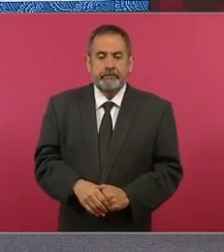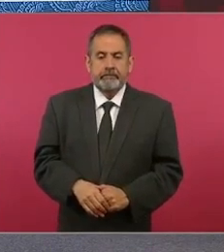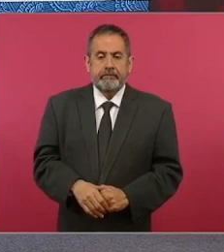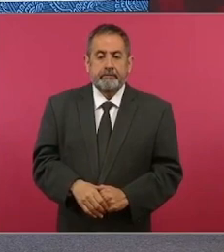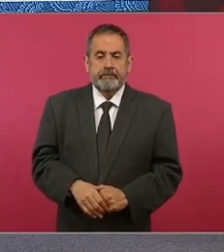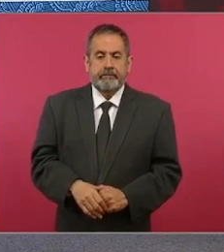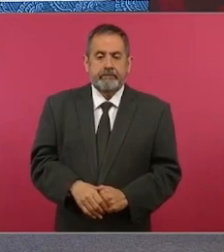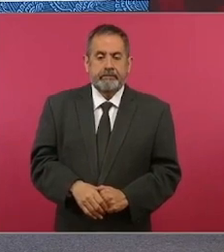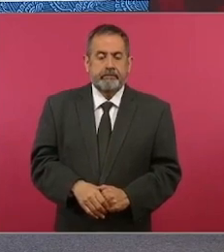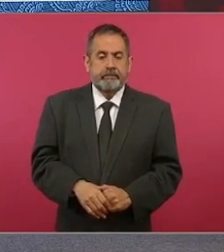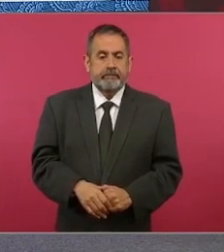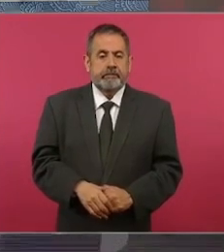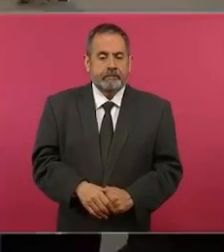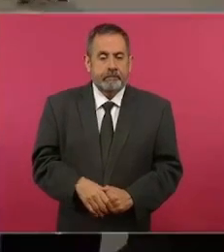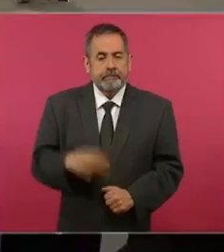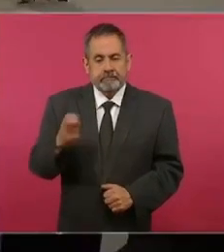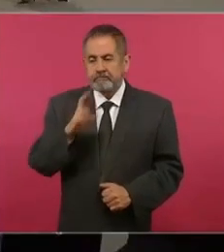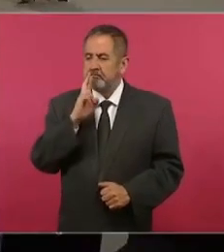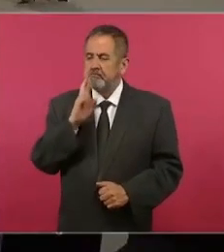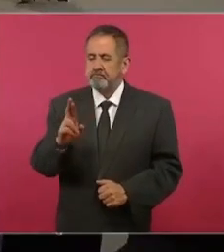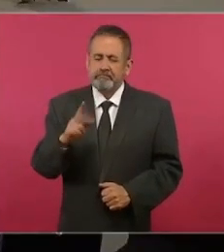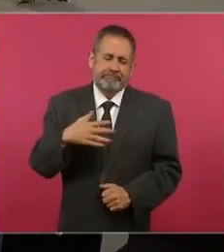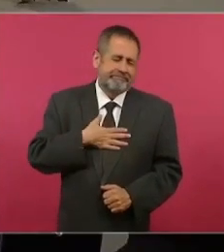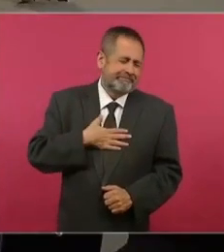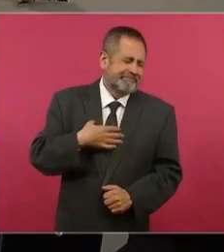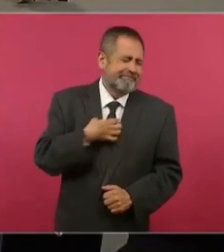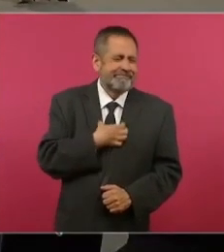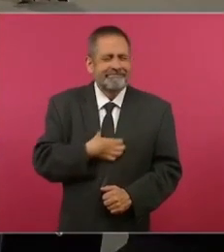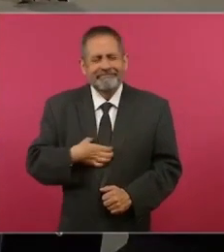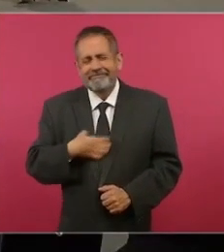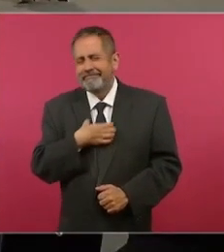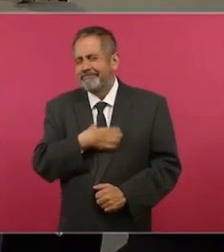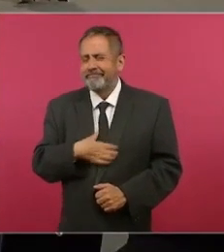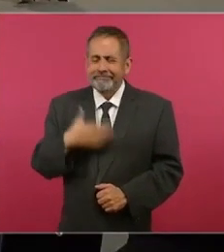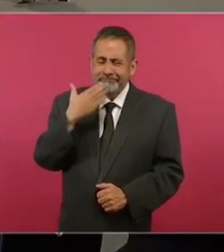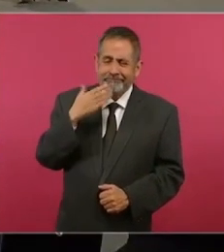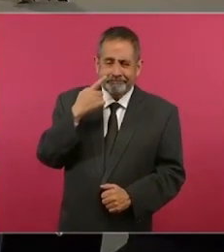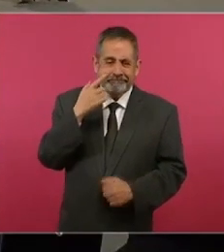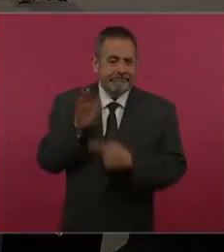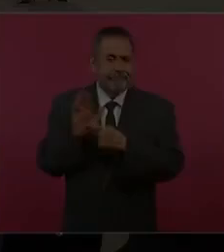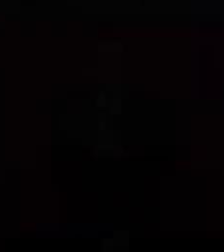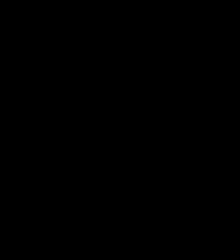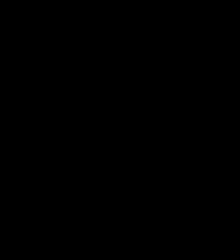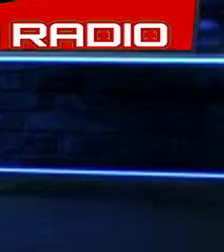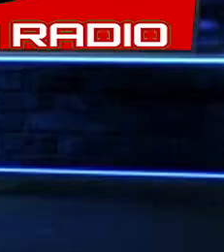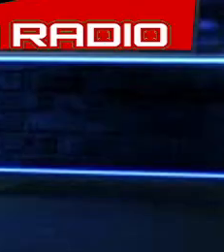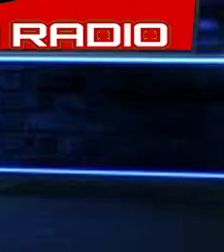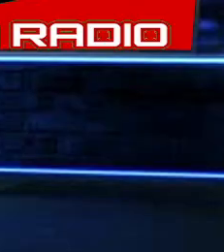Estos son los resultados que me tienen contentos, que me tienen muy contento.